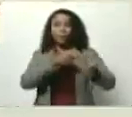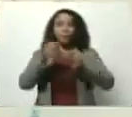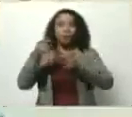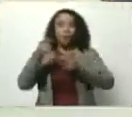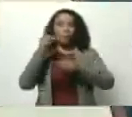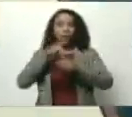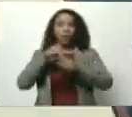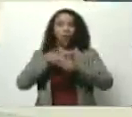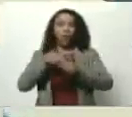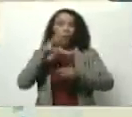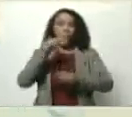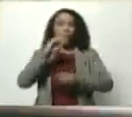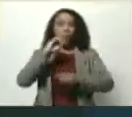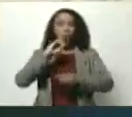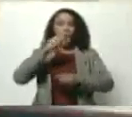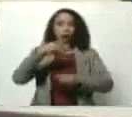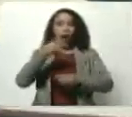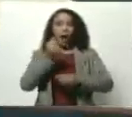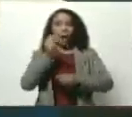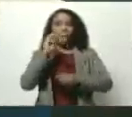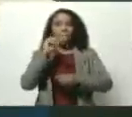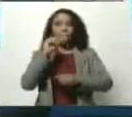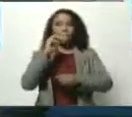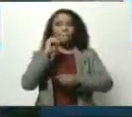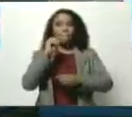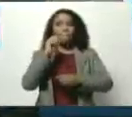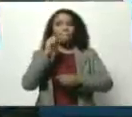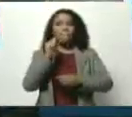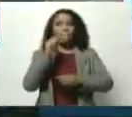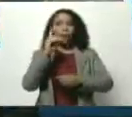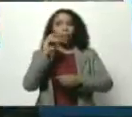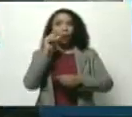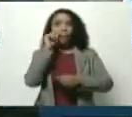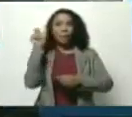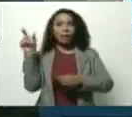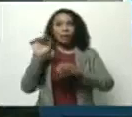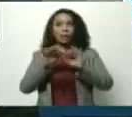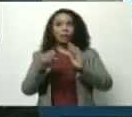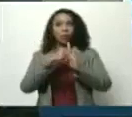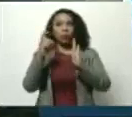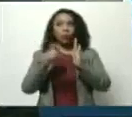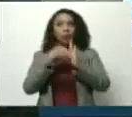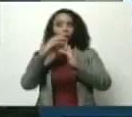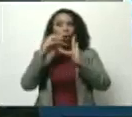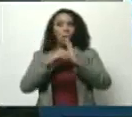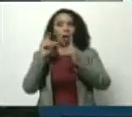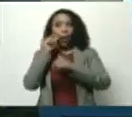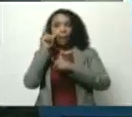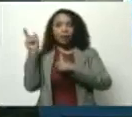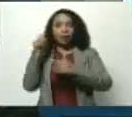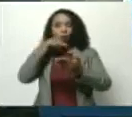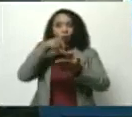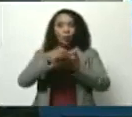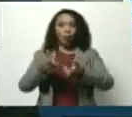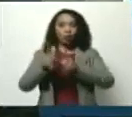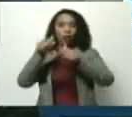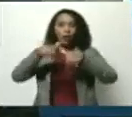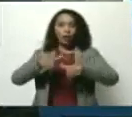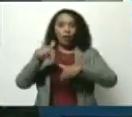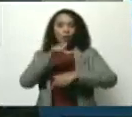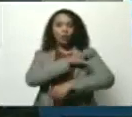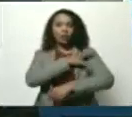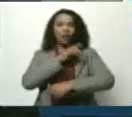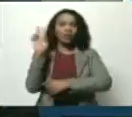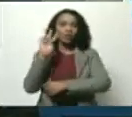señor mohammed barkindo se inicia mohammed barkindo secretario general de la opep en nombre de las autoridades de la universidad